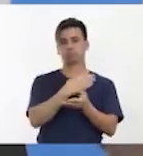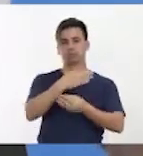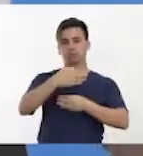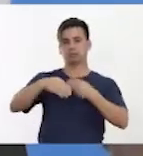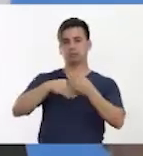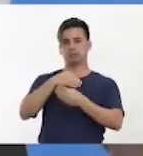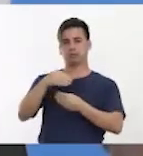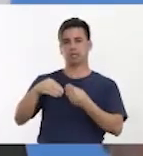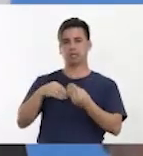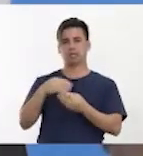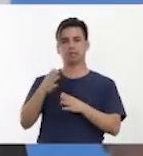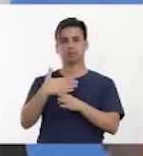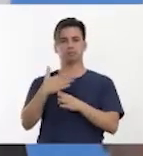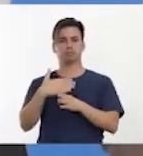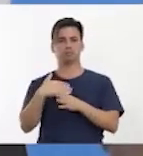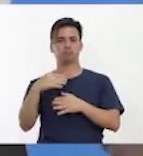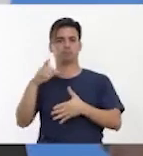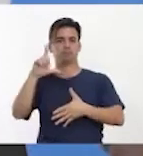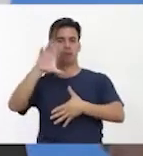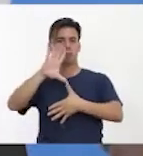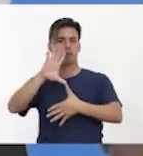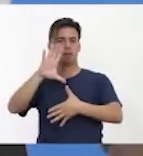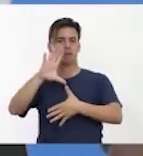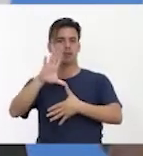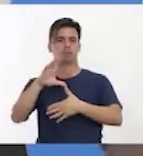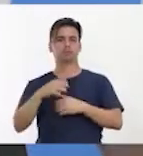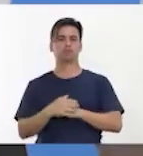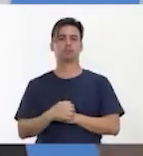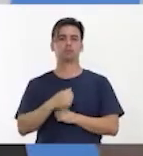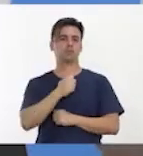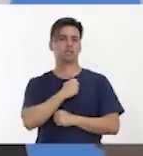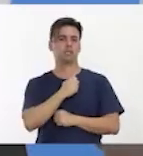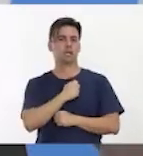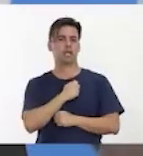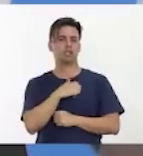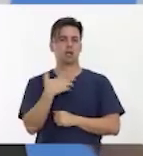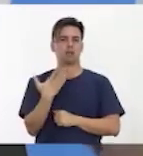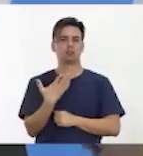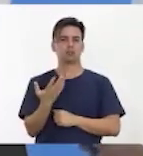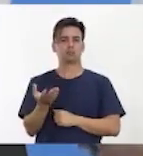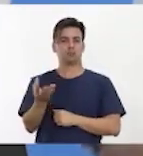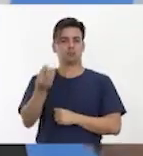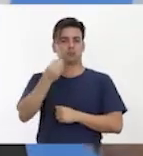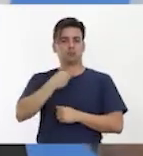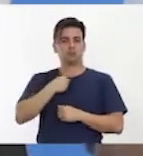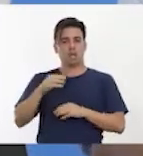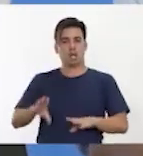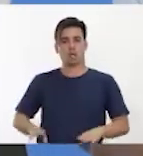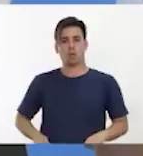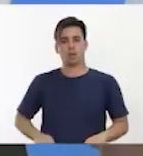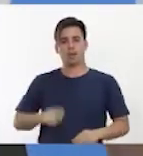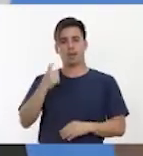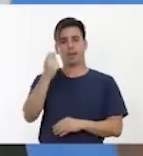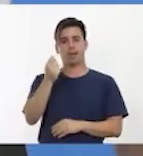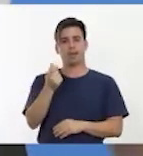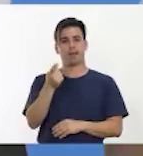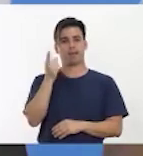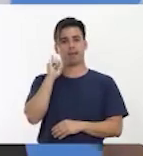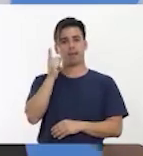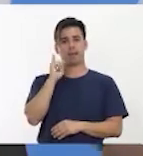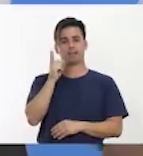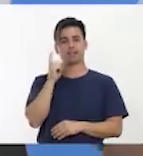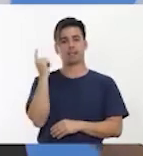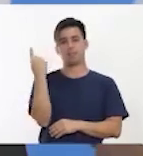lo que pasa en el resto de América y que tendía al desarrollo de un capitalismo nacional,